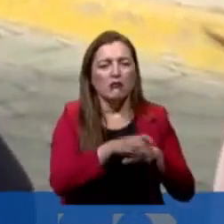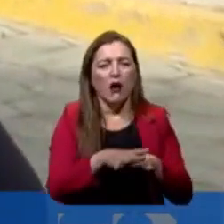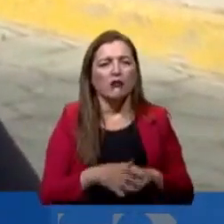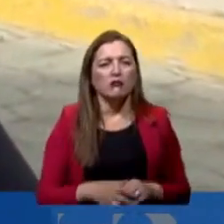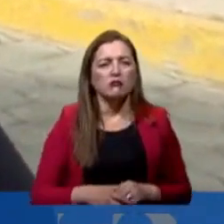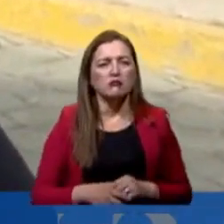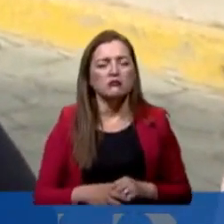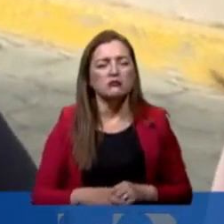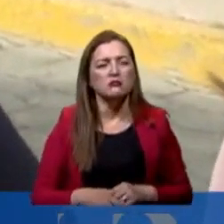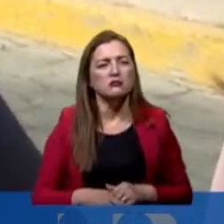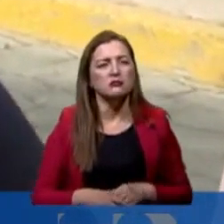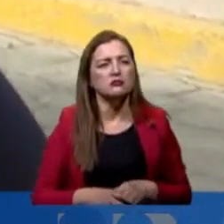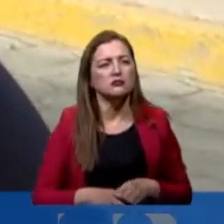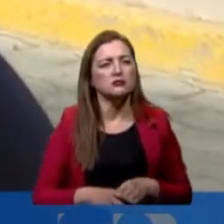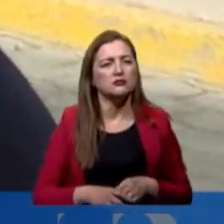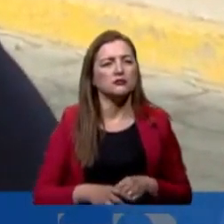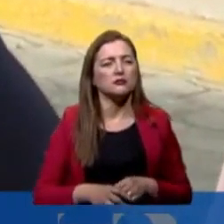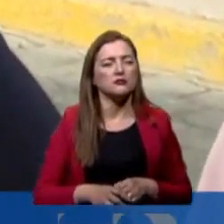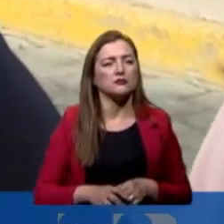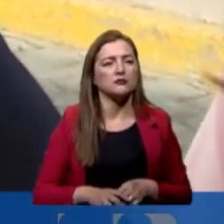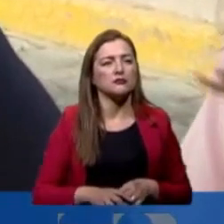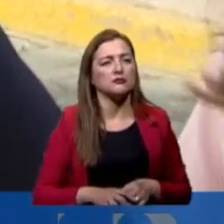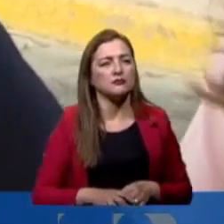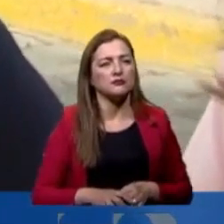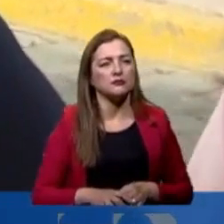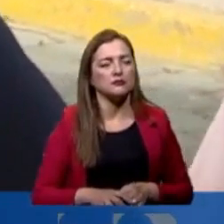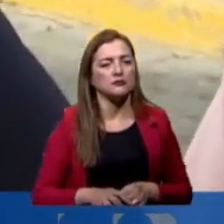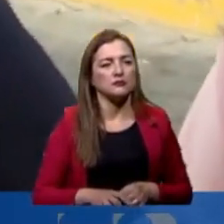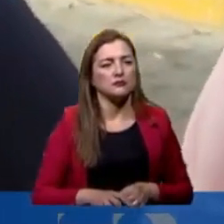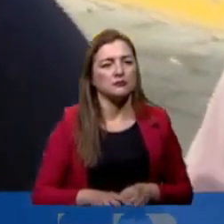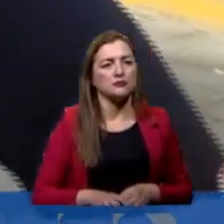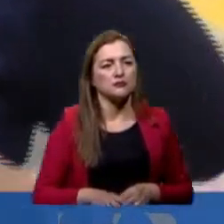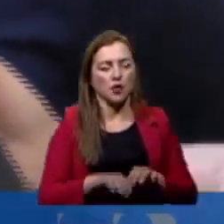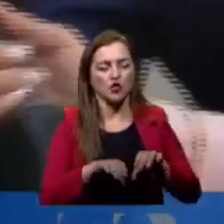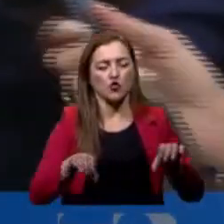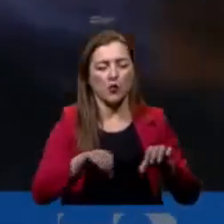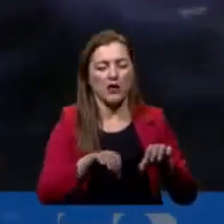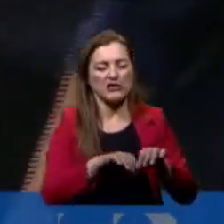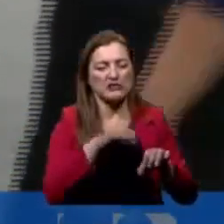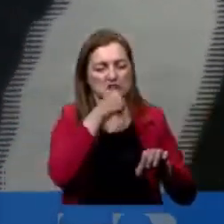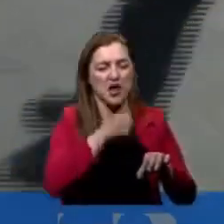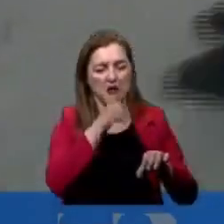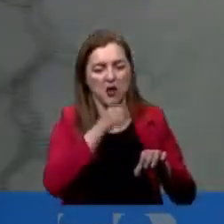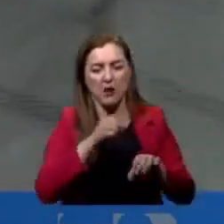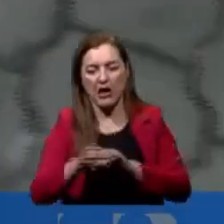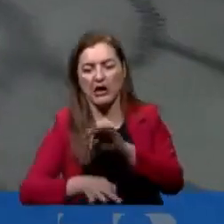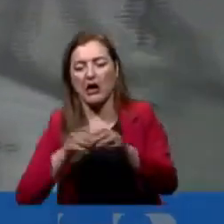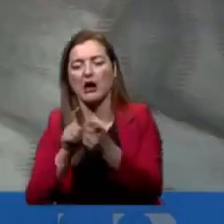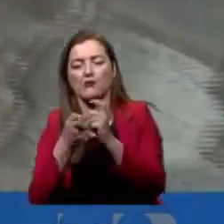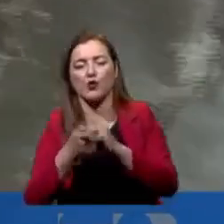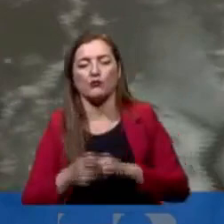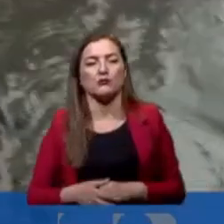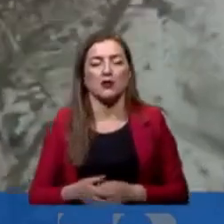agua. Entonces... las tuberías también han venido a cambiar. Piden una